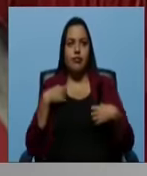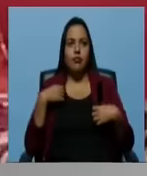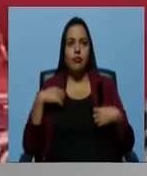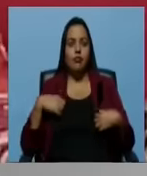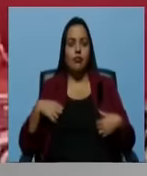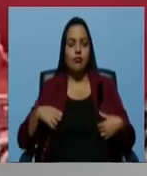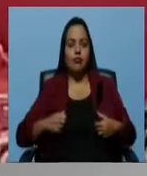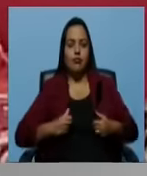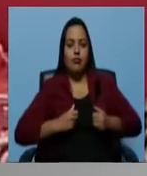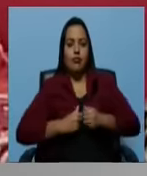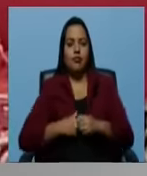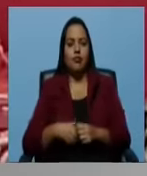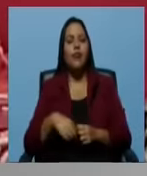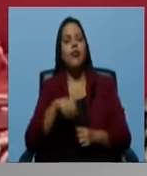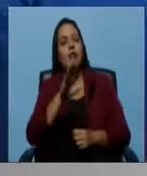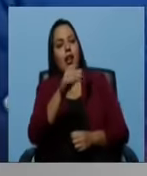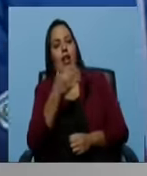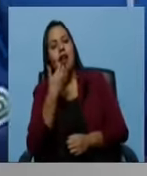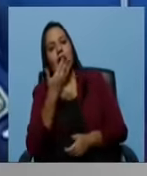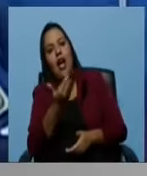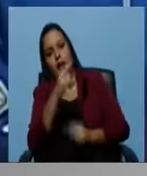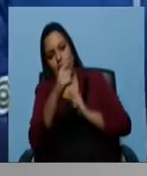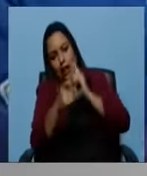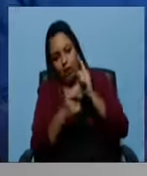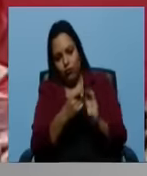Mira, gracias, Berti.